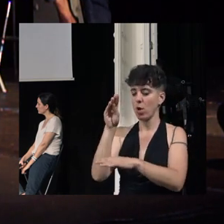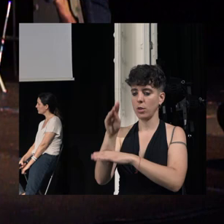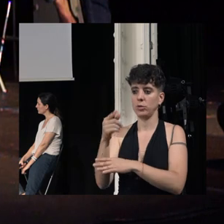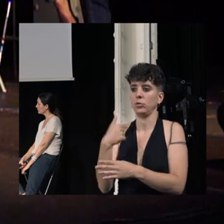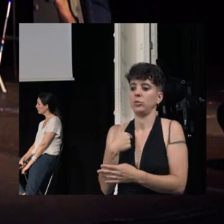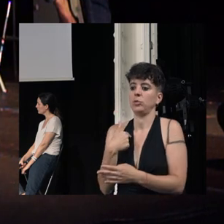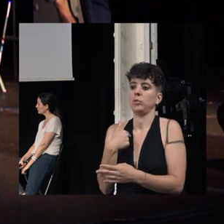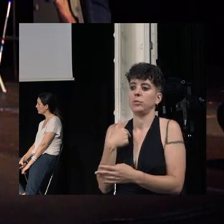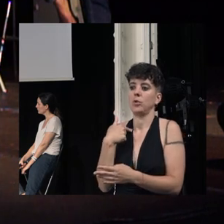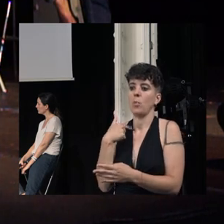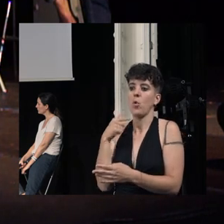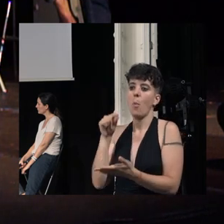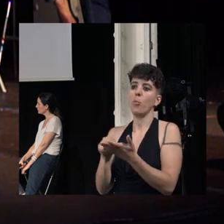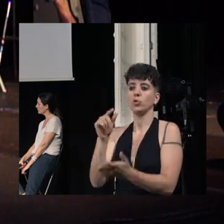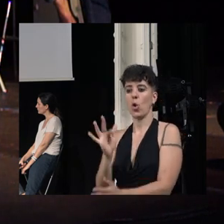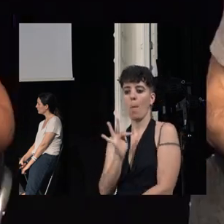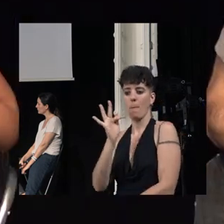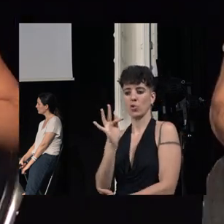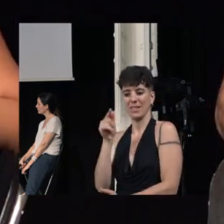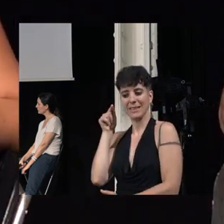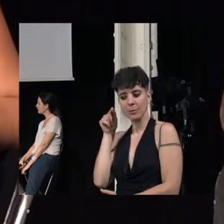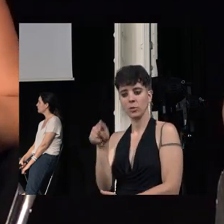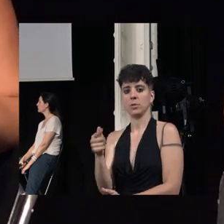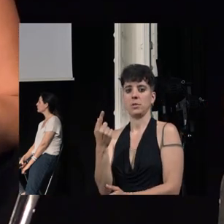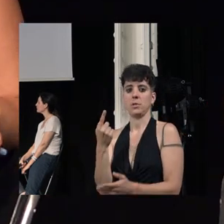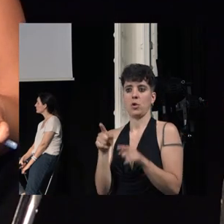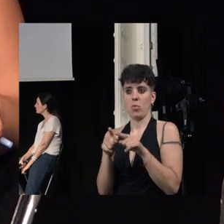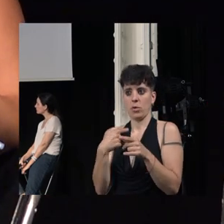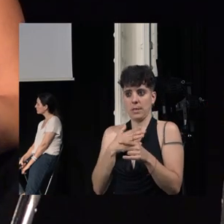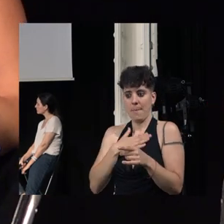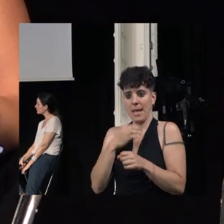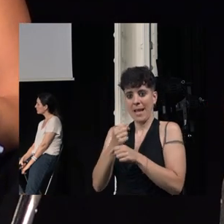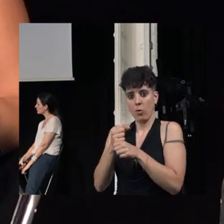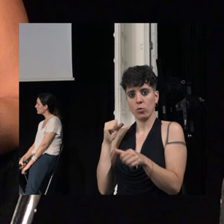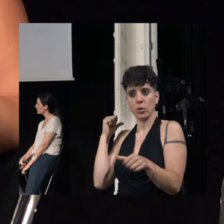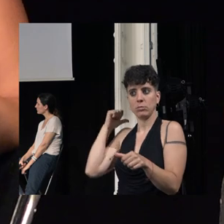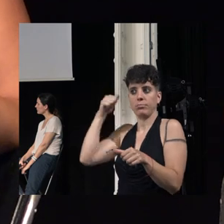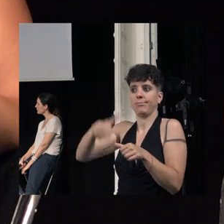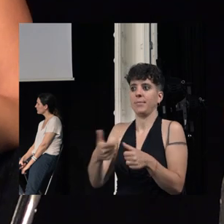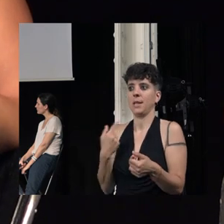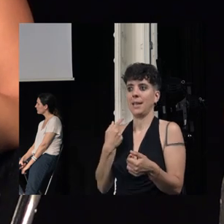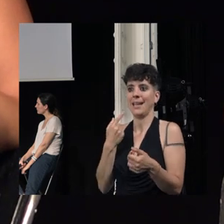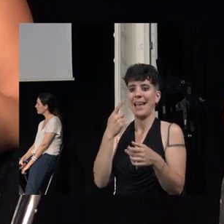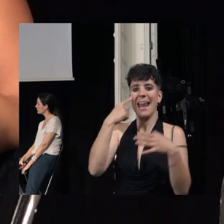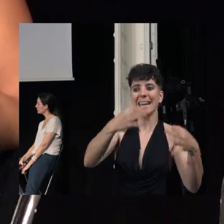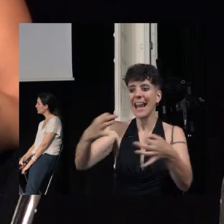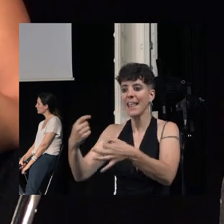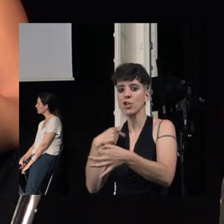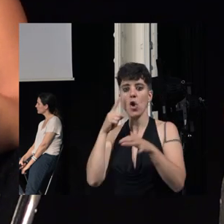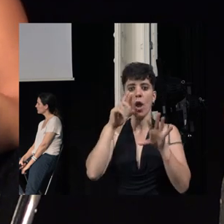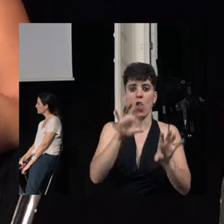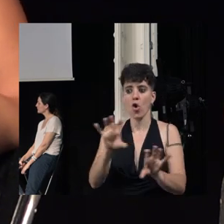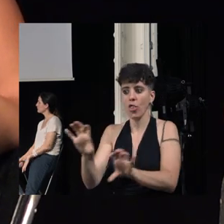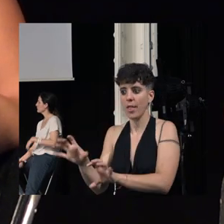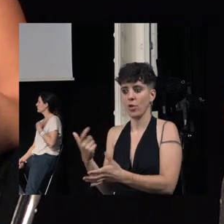poner un punto positivo y siempre desde mi conocimiento, desde el curro que he hecho y las realidades que he conocido, yo creo que si hablamos de políticas